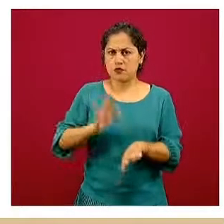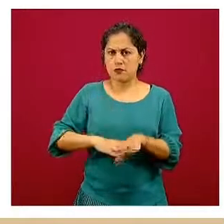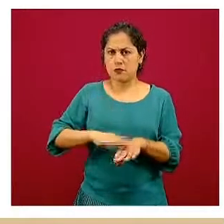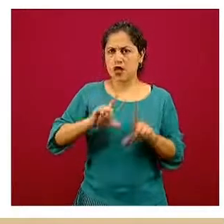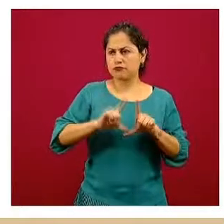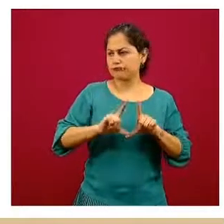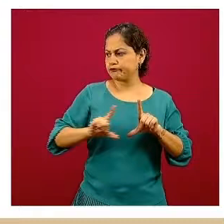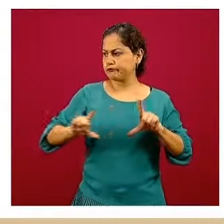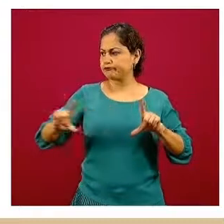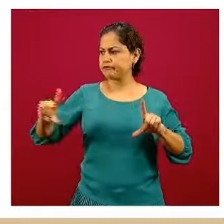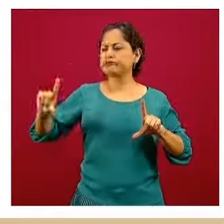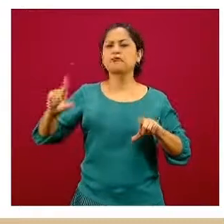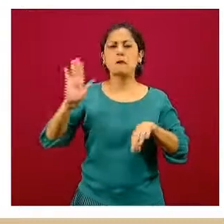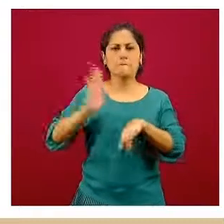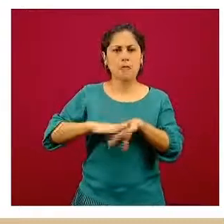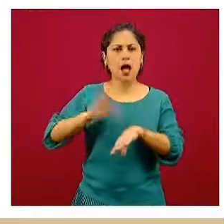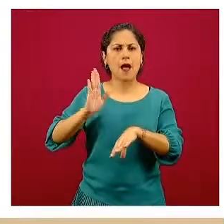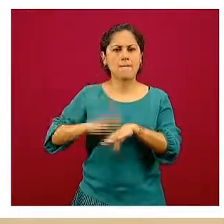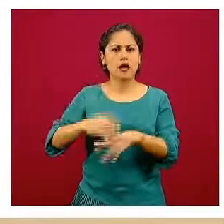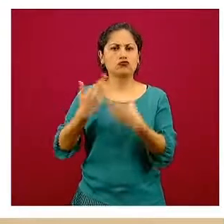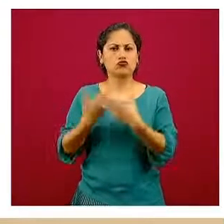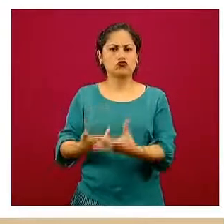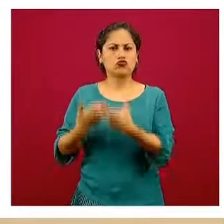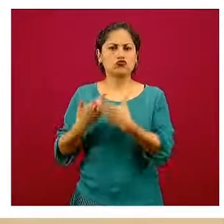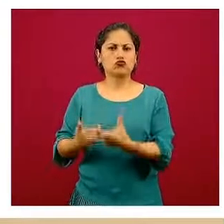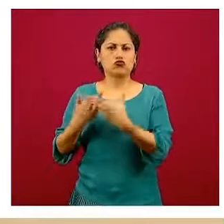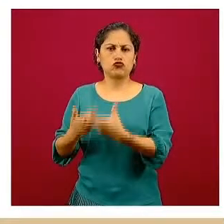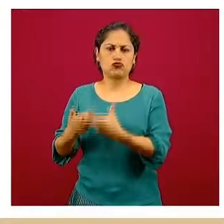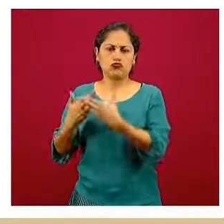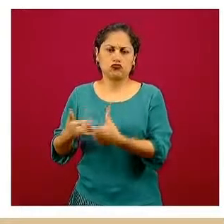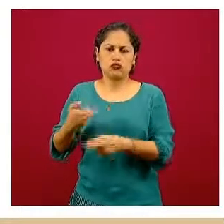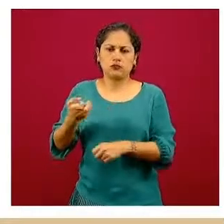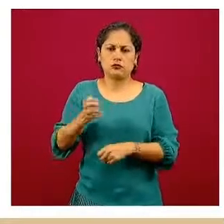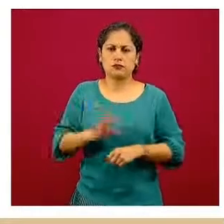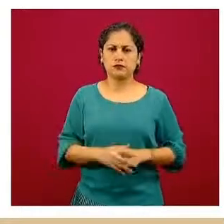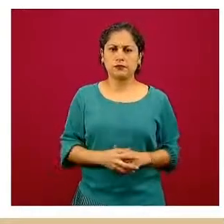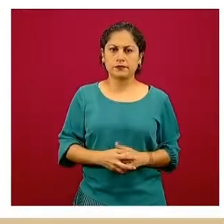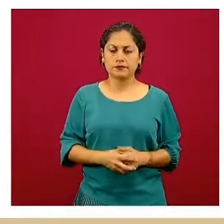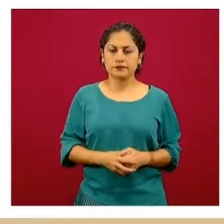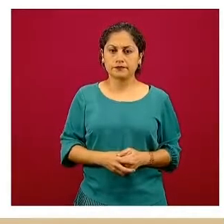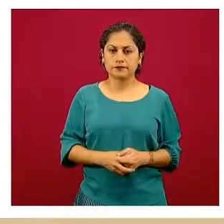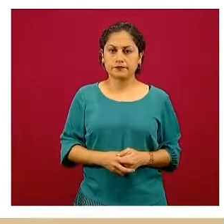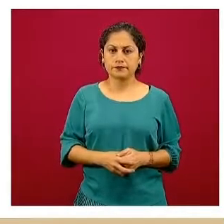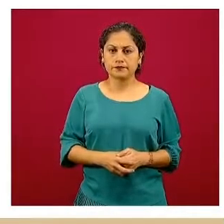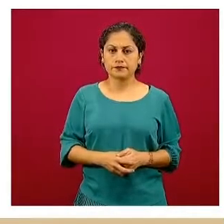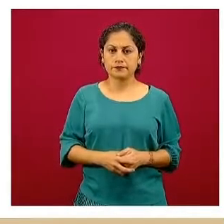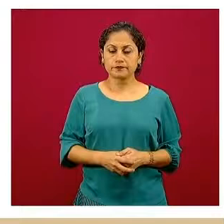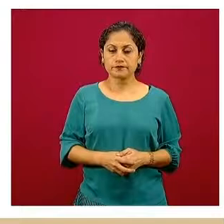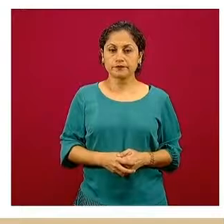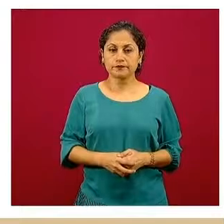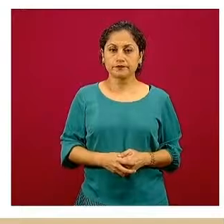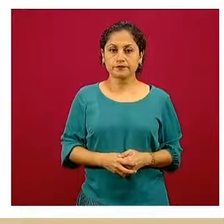vamos recorriendo las entidades a la derecha, pues esta disponibilidad aumenta, ¿verdad? Veamos la